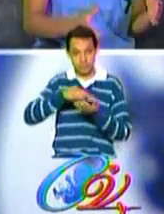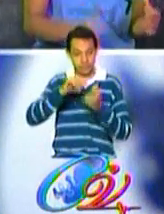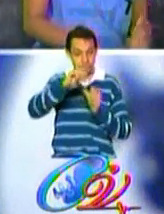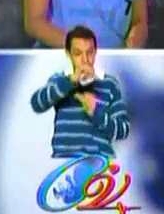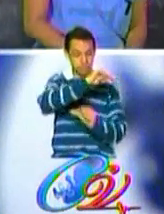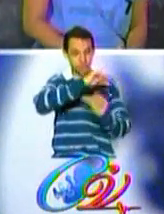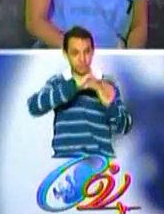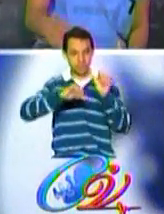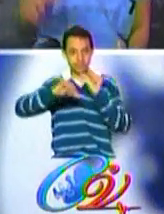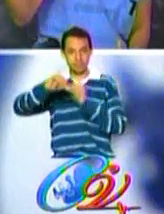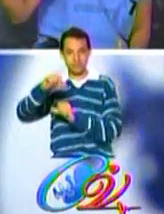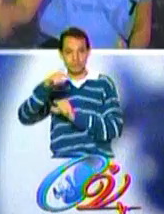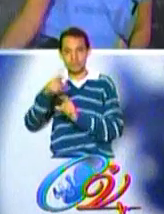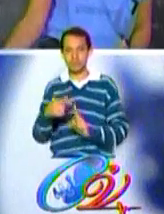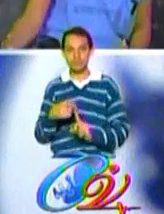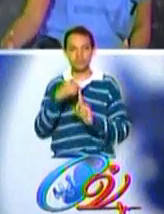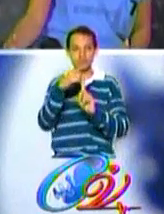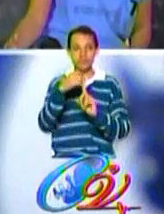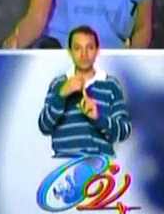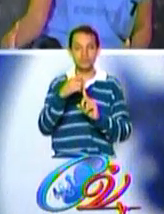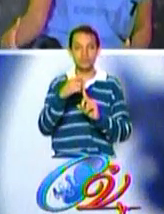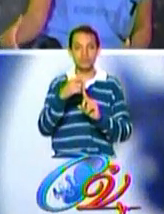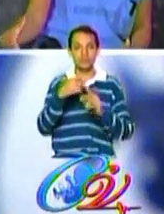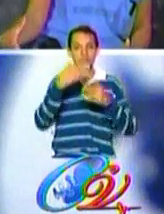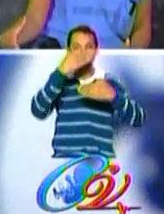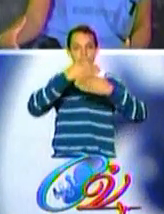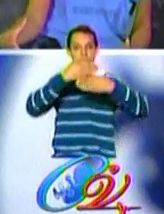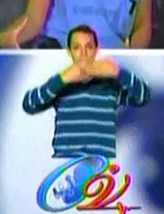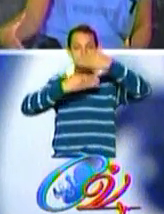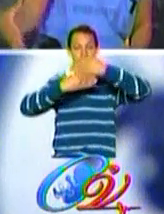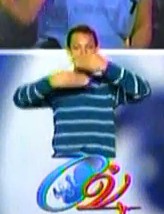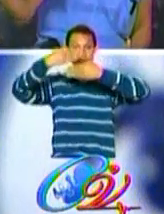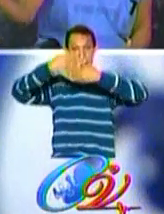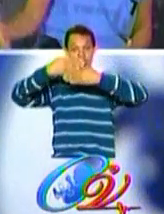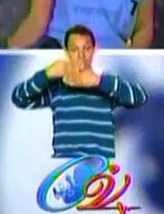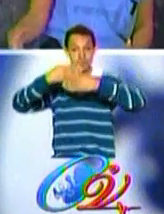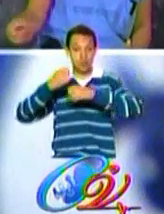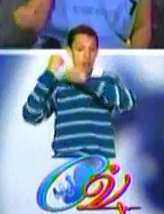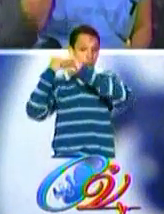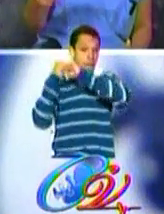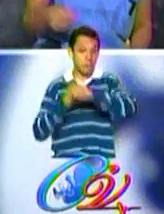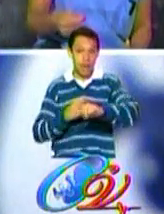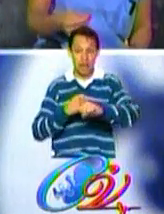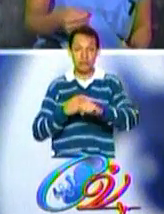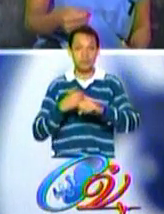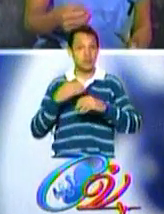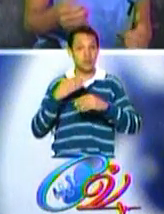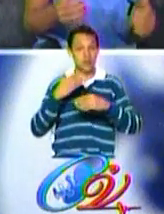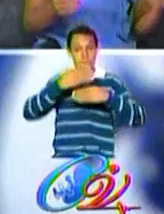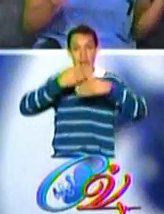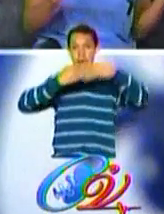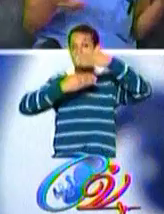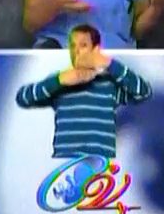tiene un diseño especial. Las paredes no son de asbesto, no tienen concreto, son unas